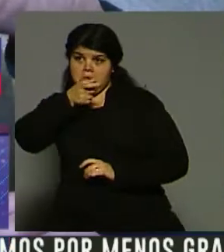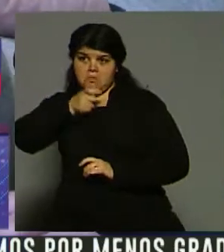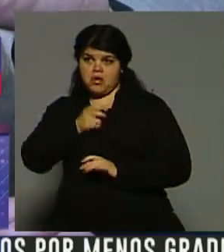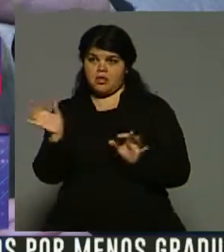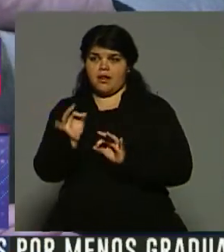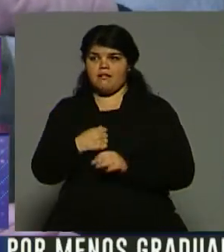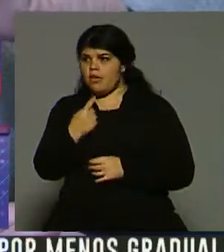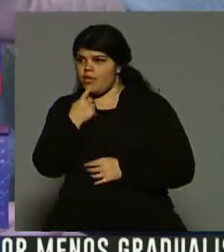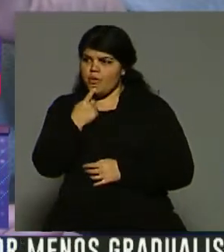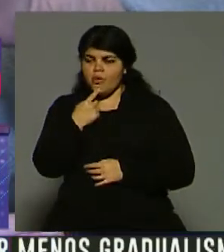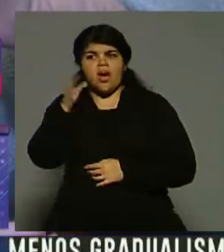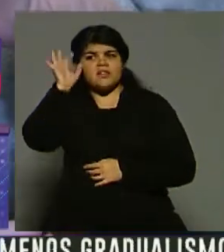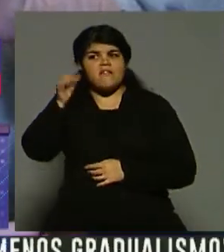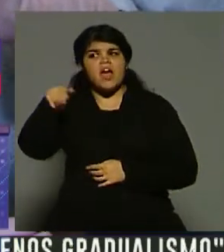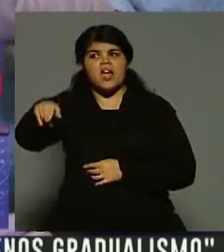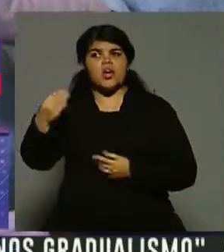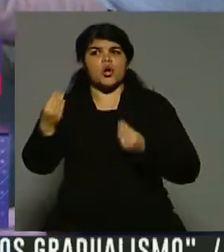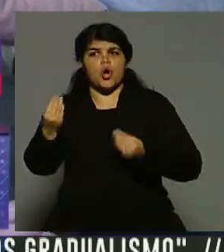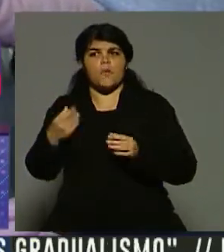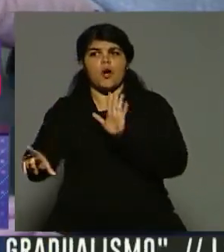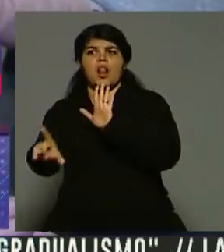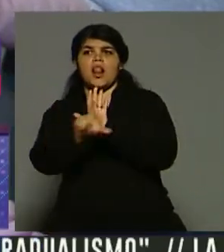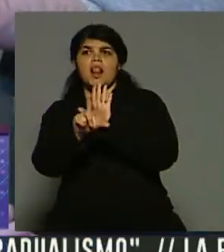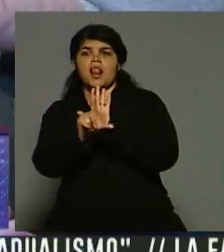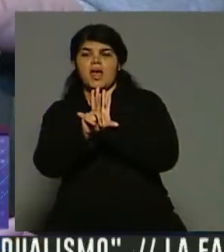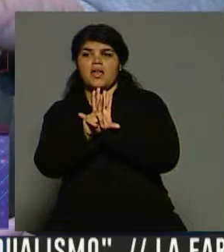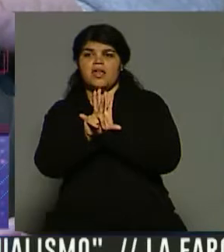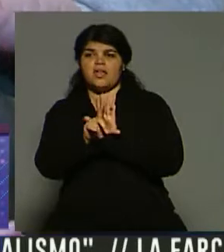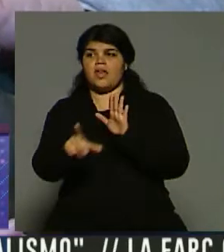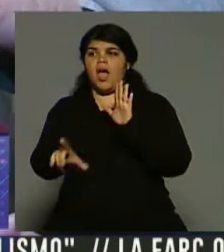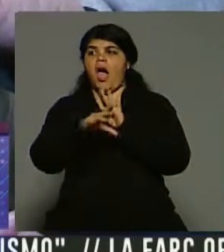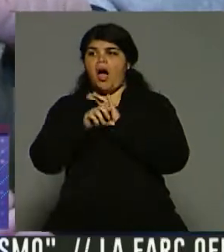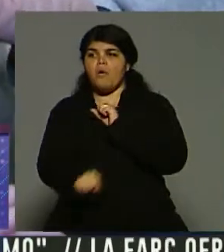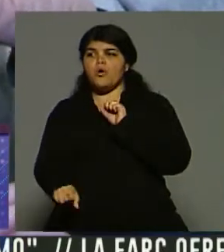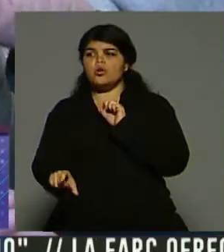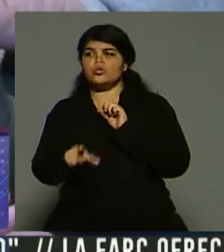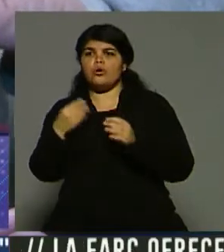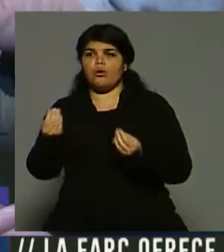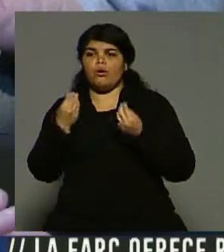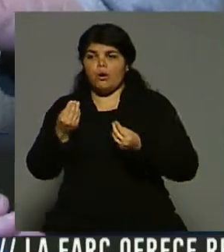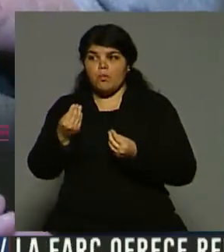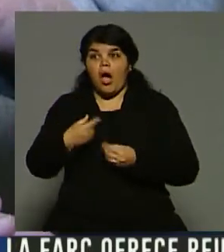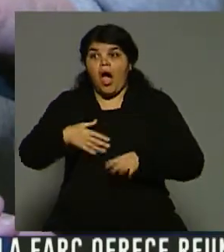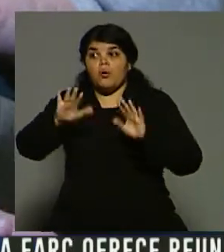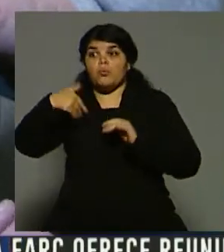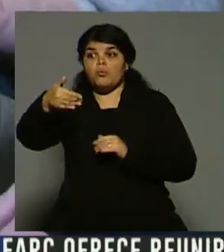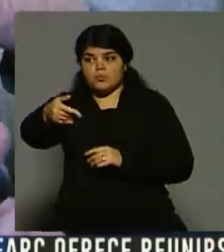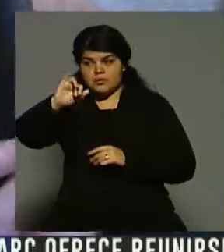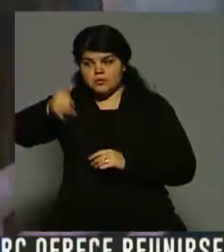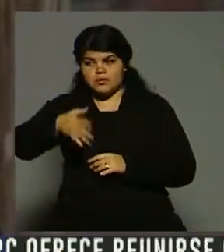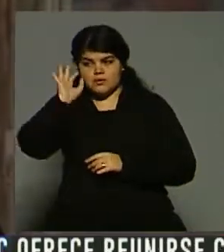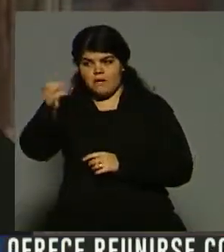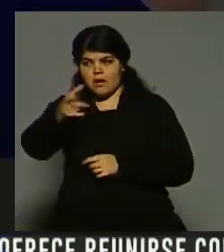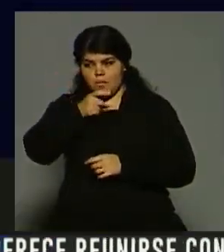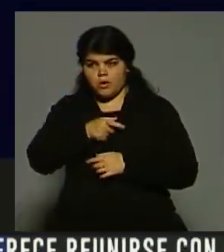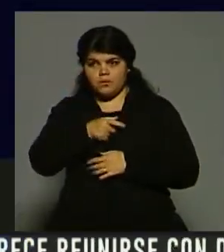la intriga de saber qué piensa en relación a la ley de despenalización del aborto. Algún día seguramente lo sabremos.